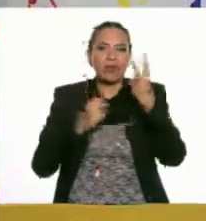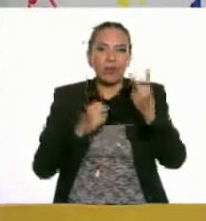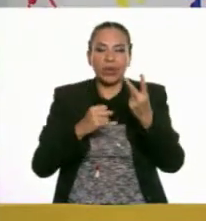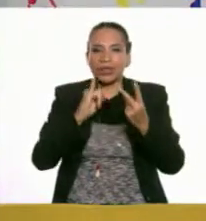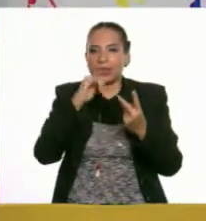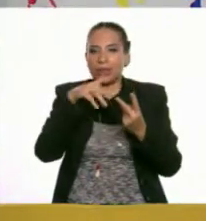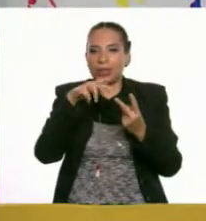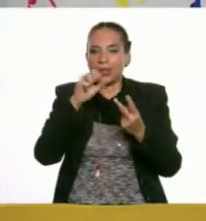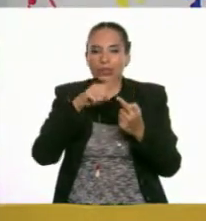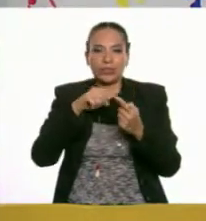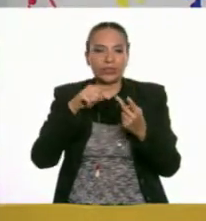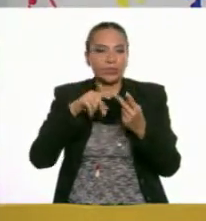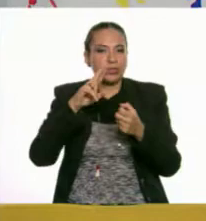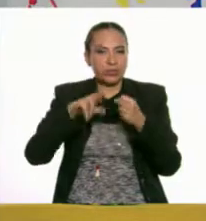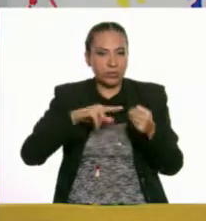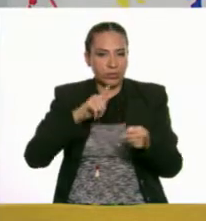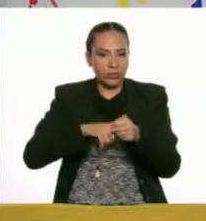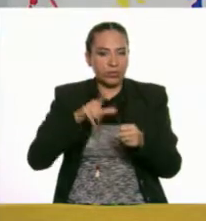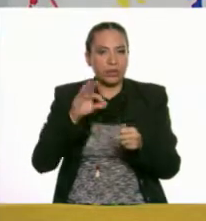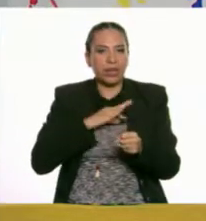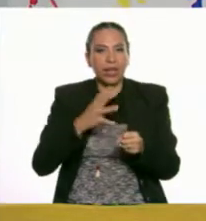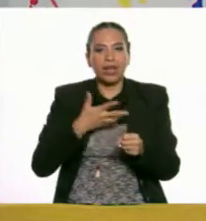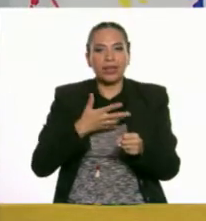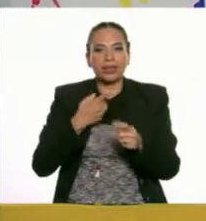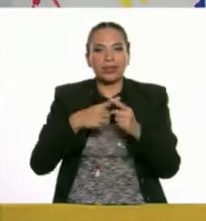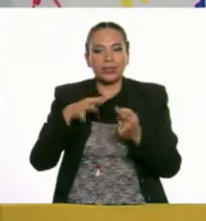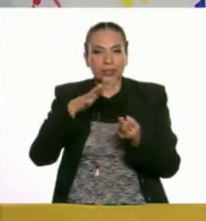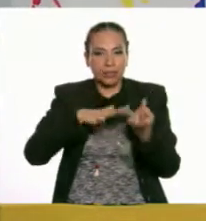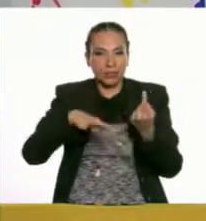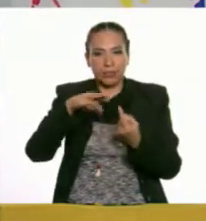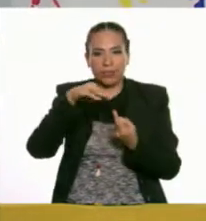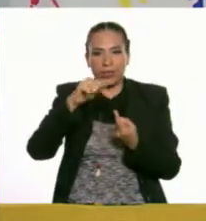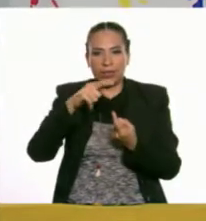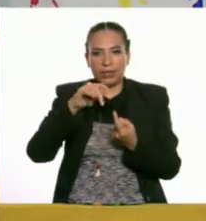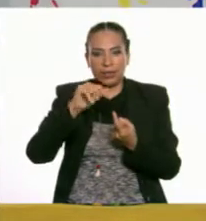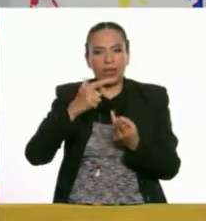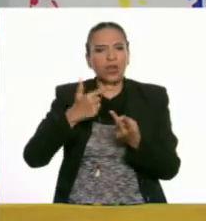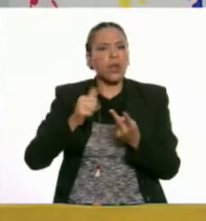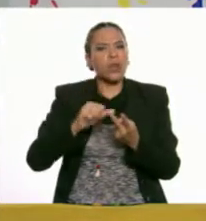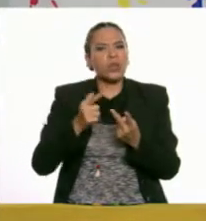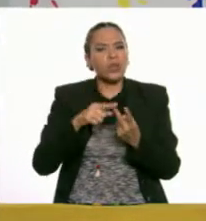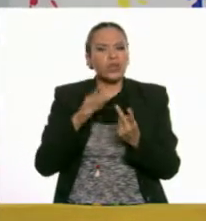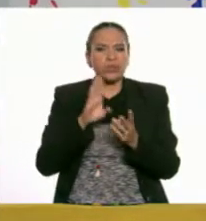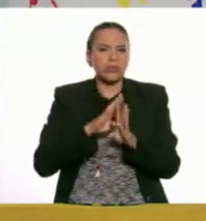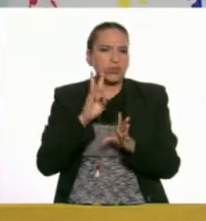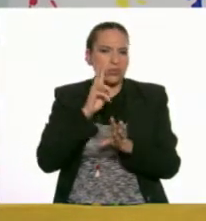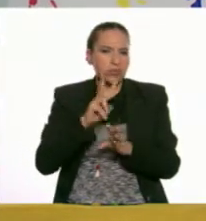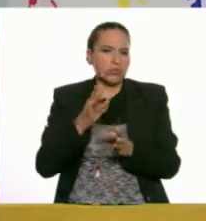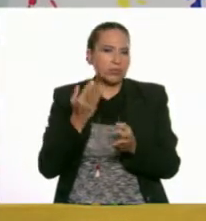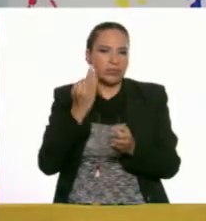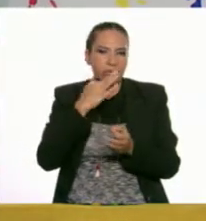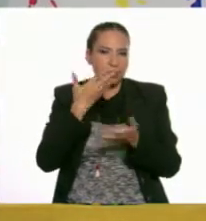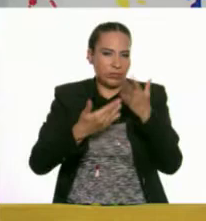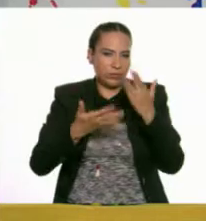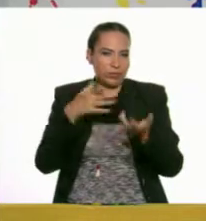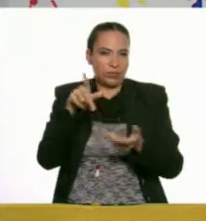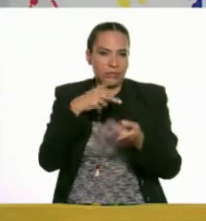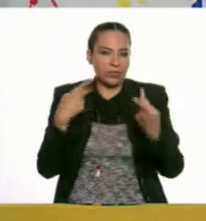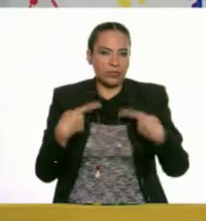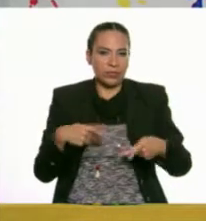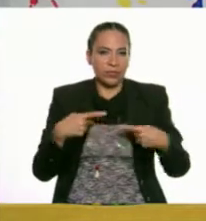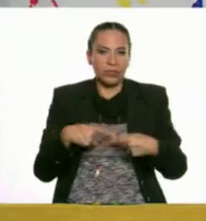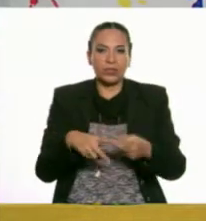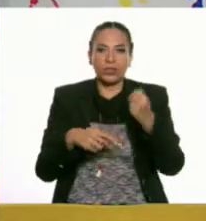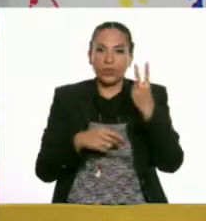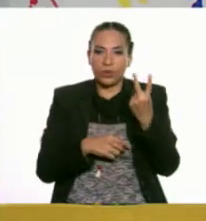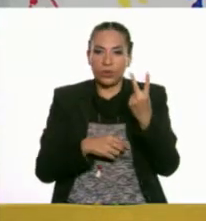imanes, unos naturales, que son los que encontramos en la magnetita, y los artificiales, que pudimos generar electroimanes. De hecho, aquí hicimos